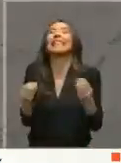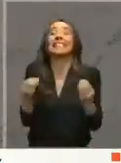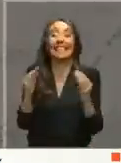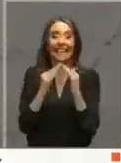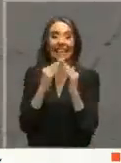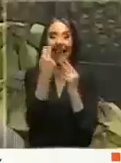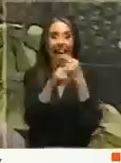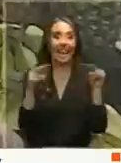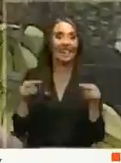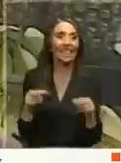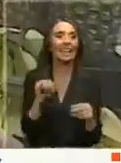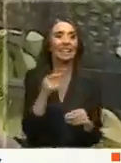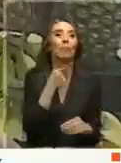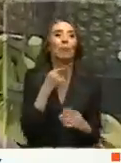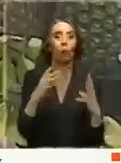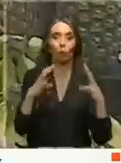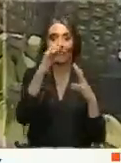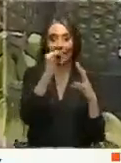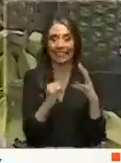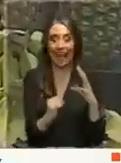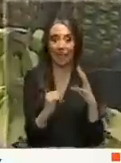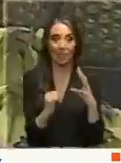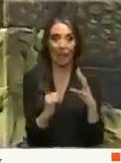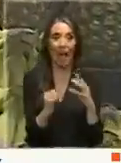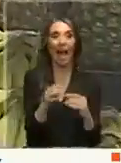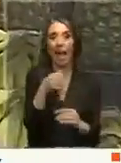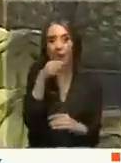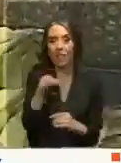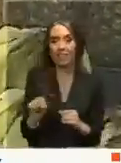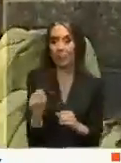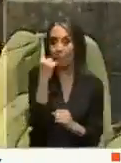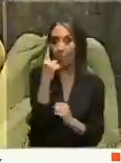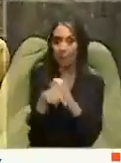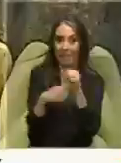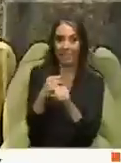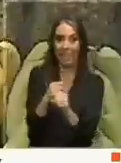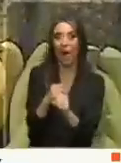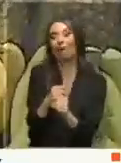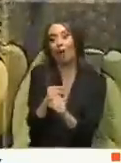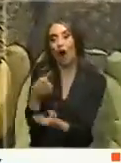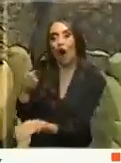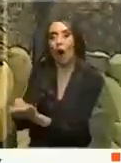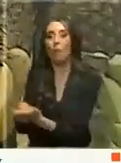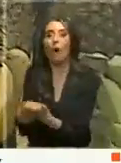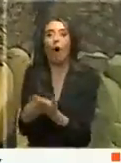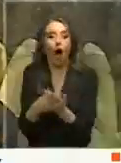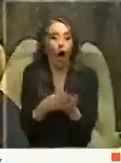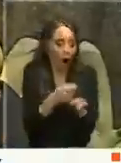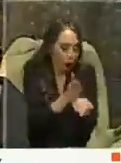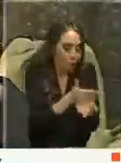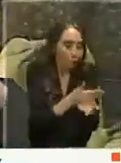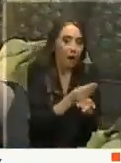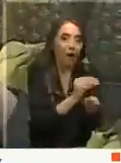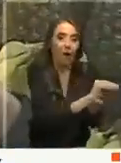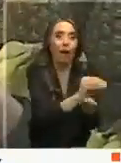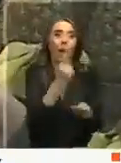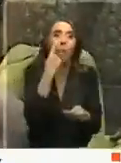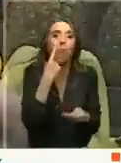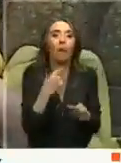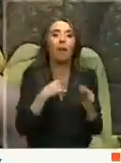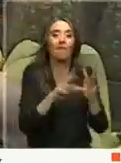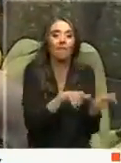un antojo así, obvio. Me gusta la sandía y como dice que es la primera del año, sí que la vamos a probarla con la familia en la casa. Amor, ¿cuánto te salió